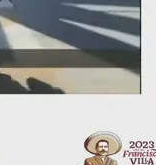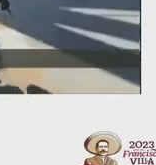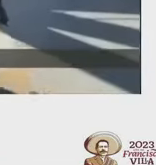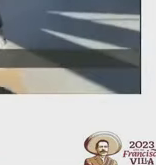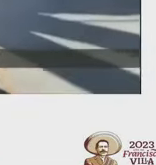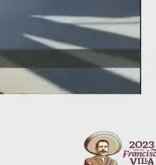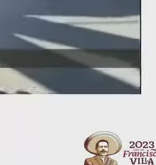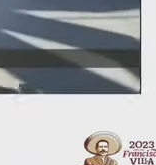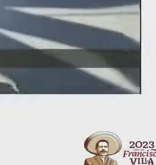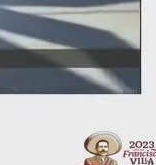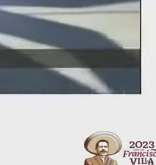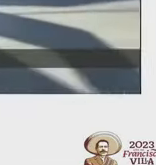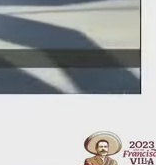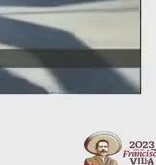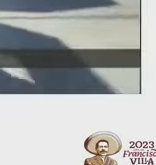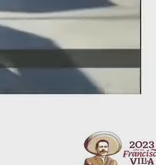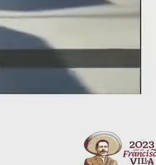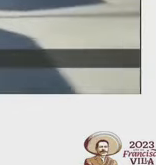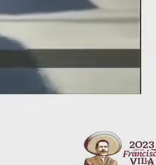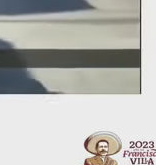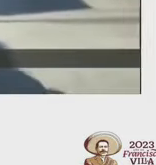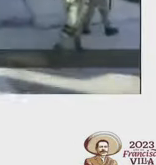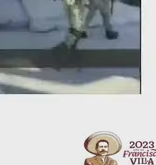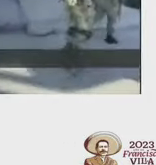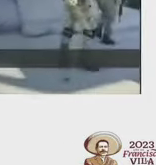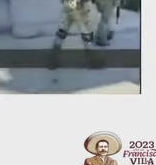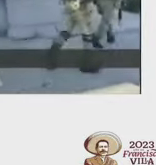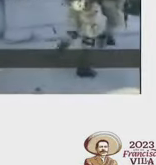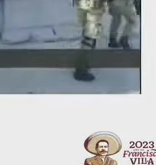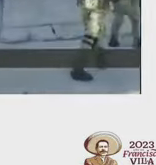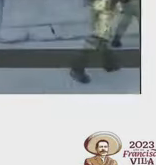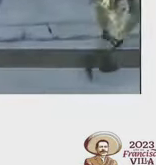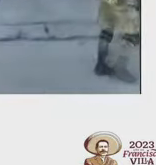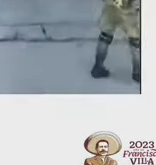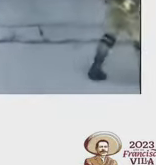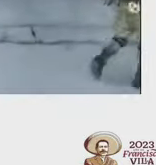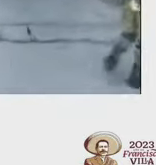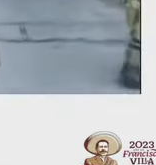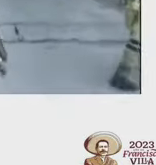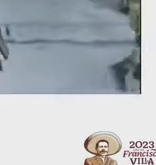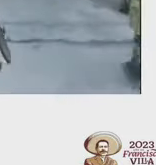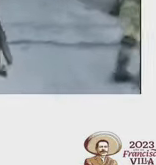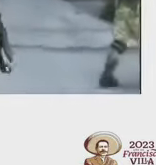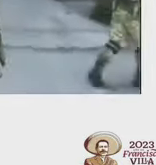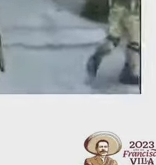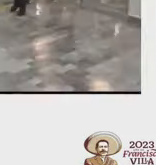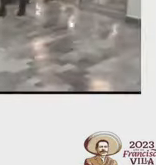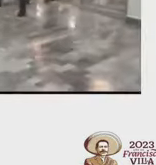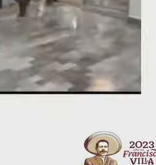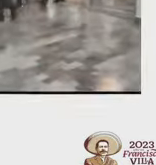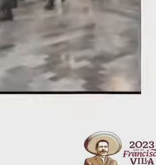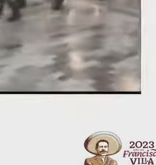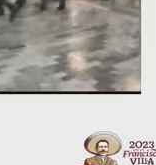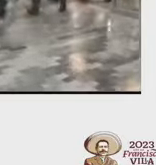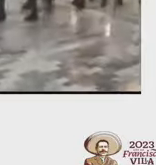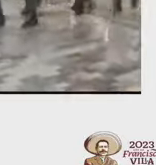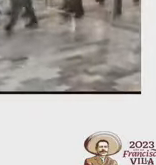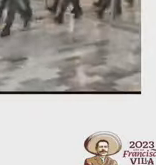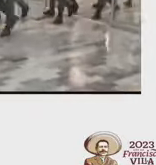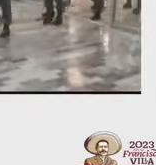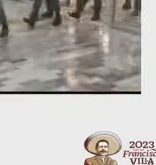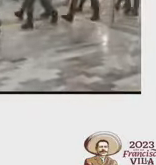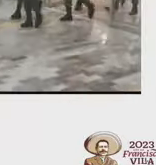de combustible, 1.619 en la vigilancia del territorio y espacio aéreo nacional,